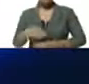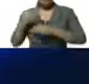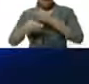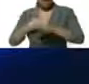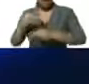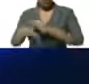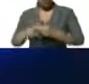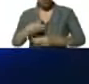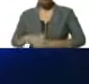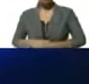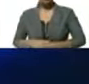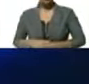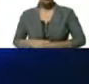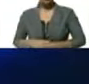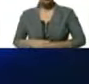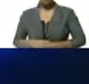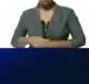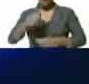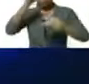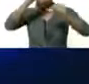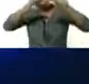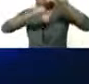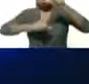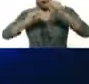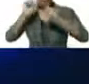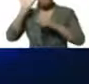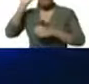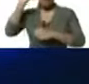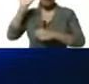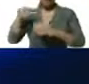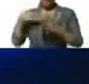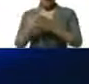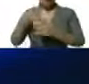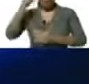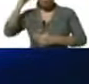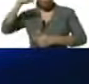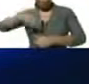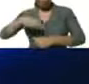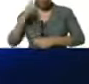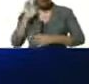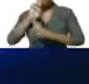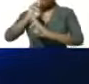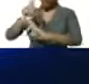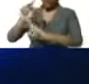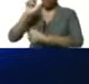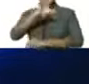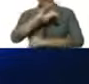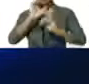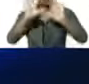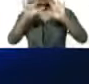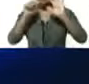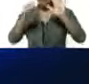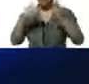se ha derivado de la encuesta Patria, donde al día de hoy ya han respondido a esta encuesta